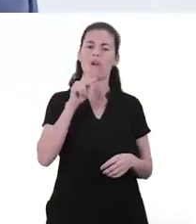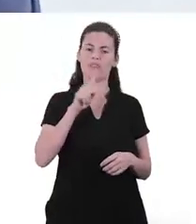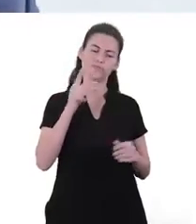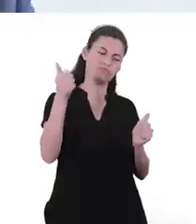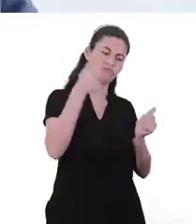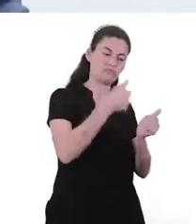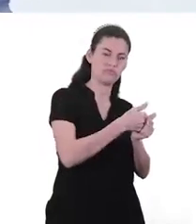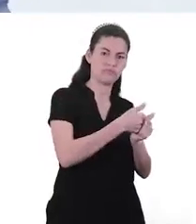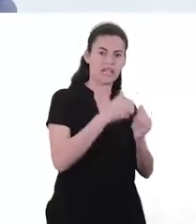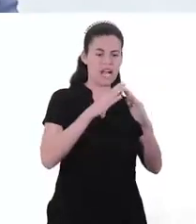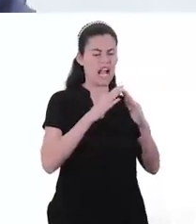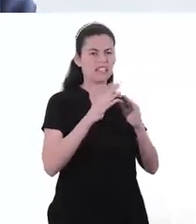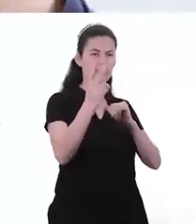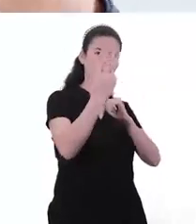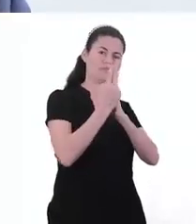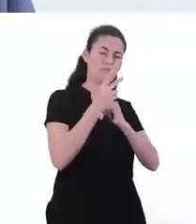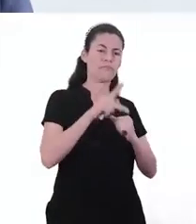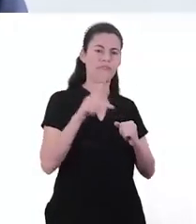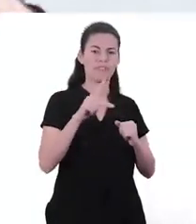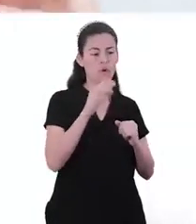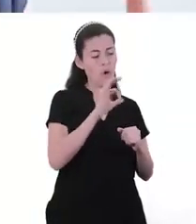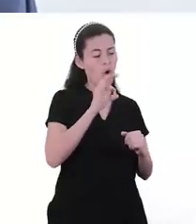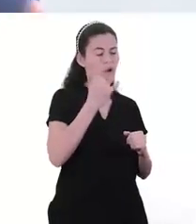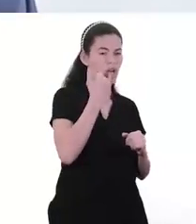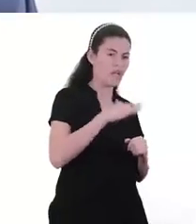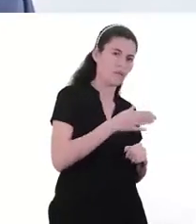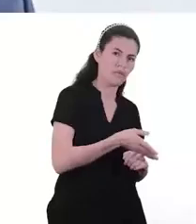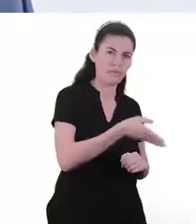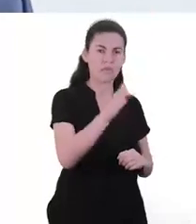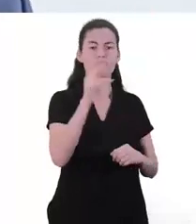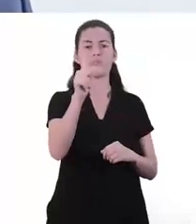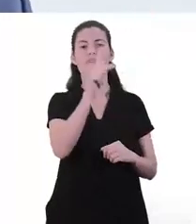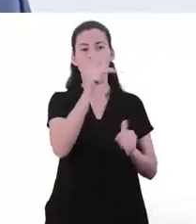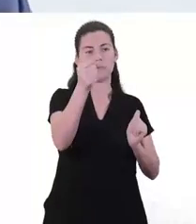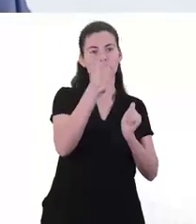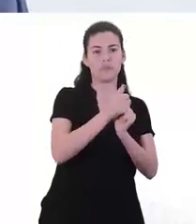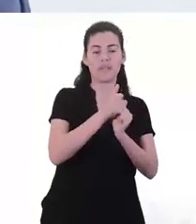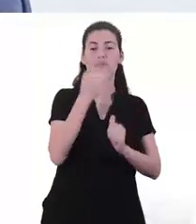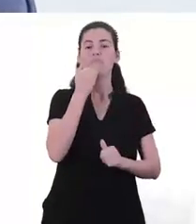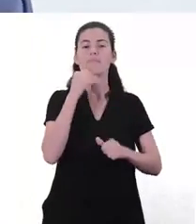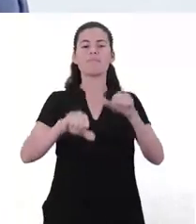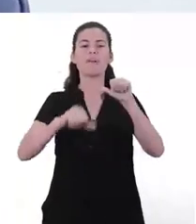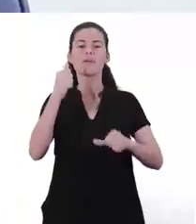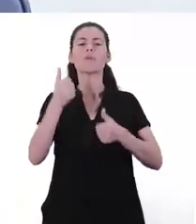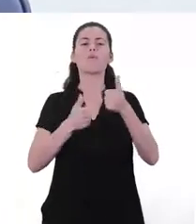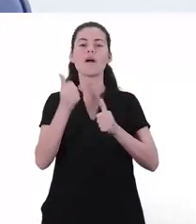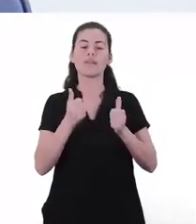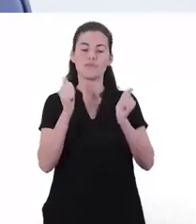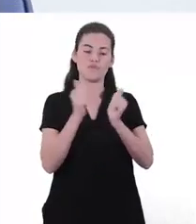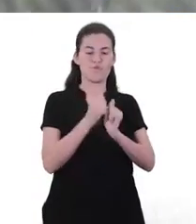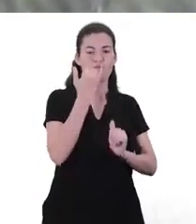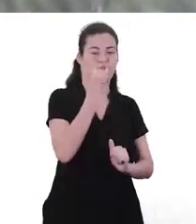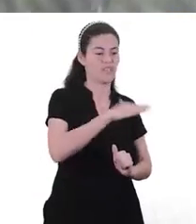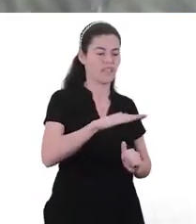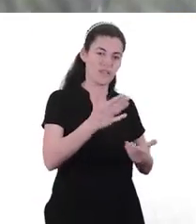profesora para él, que venga a casa o que lo vaya solamente, que se tome el tiempo solamente él, cuando lo indicado también es que lo pueda hacer en grupo. Tal cual.